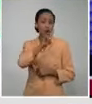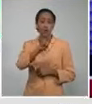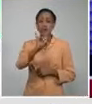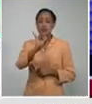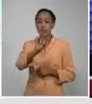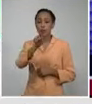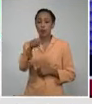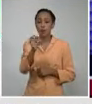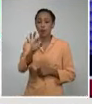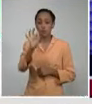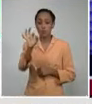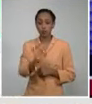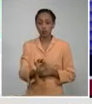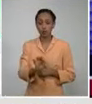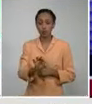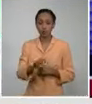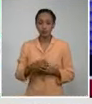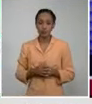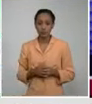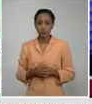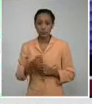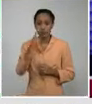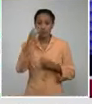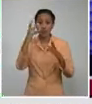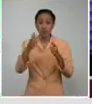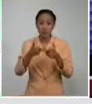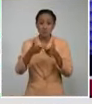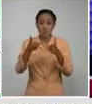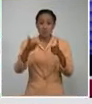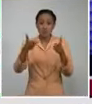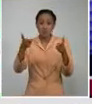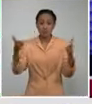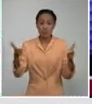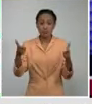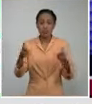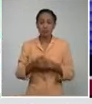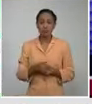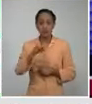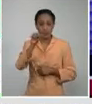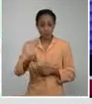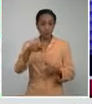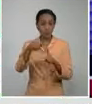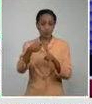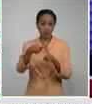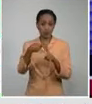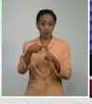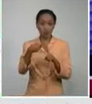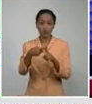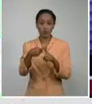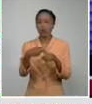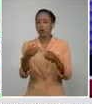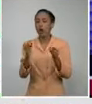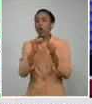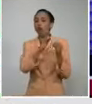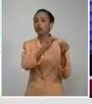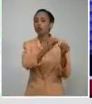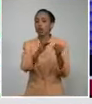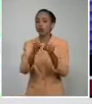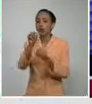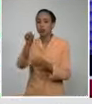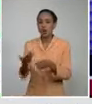97,8%, una cifra cada vez mayor, de los casos diagnosticados, contactos de casos confirmados